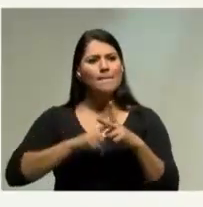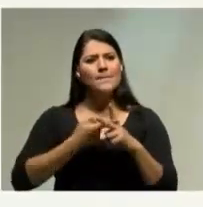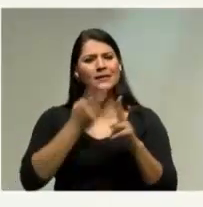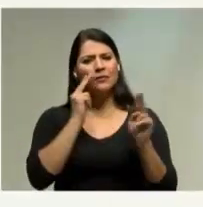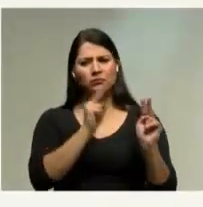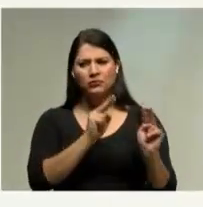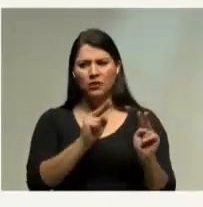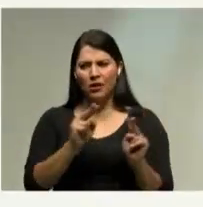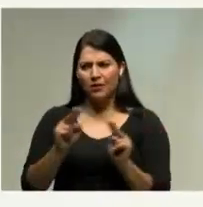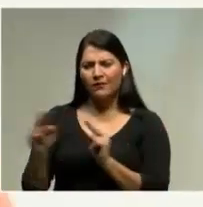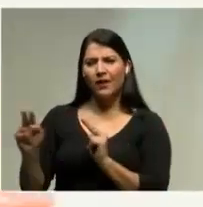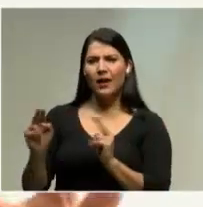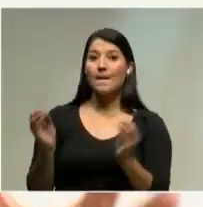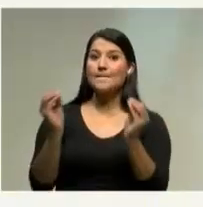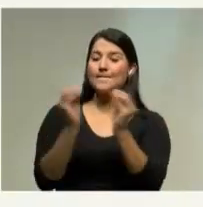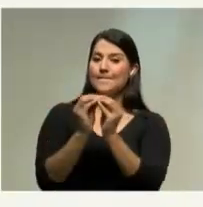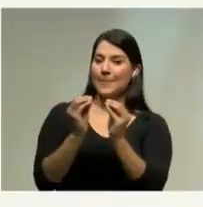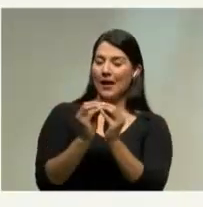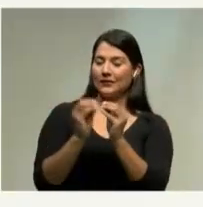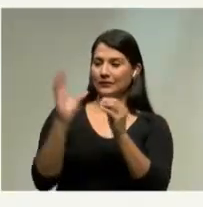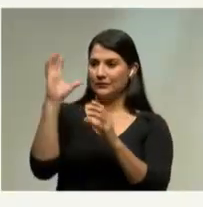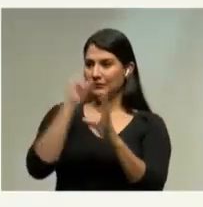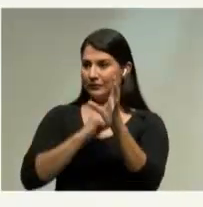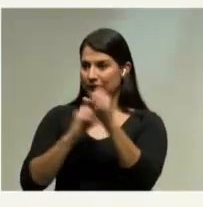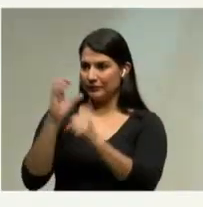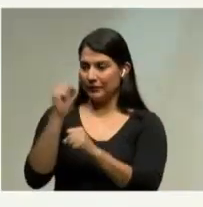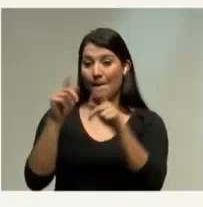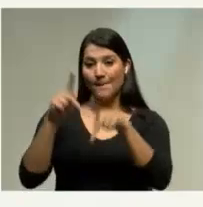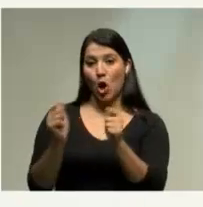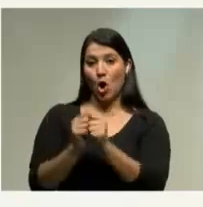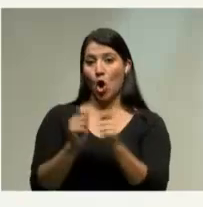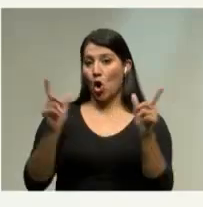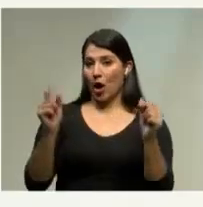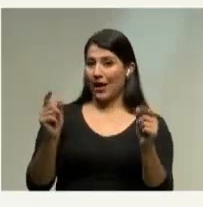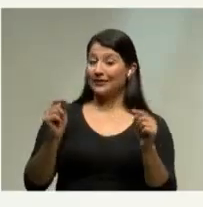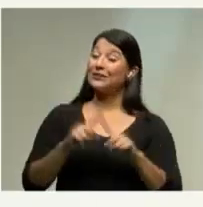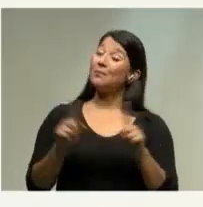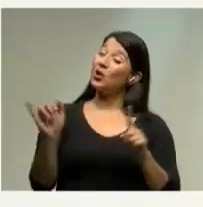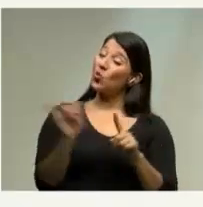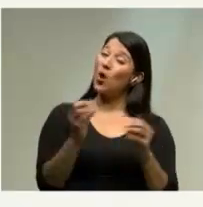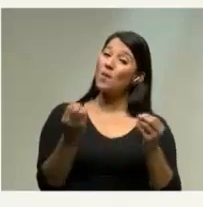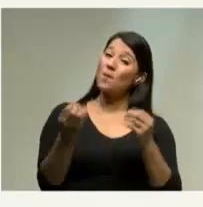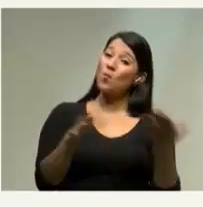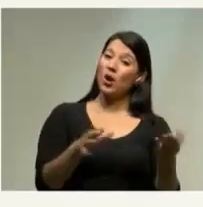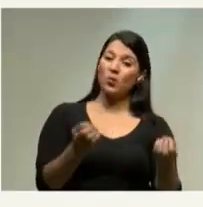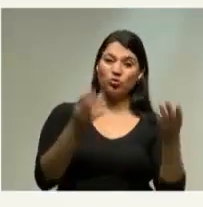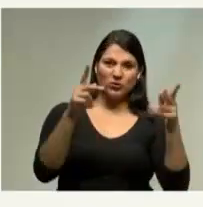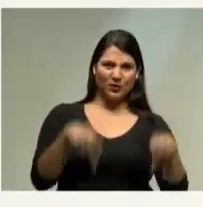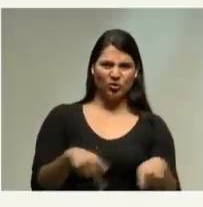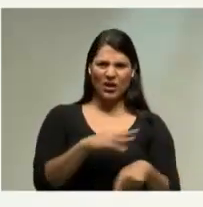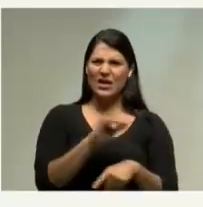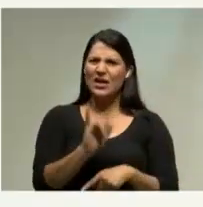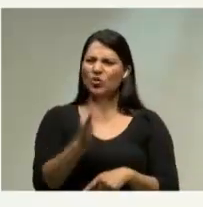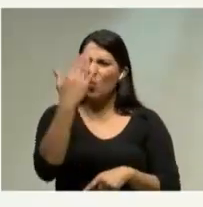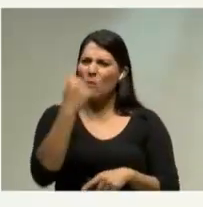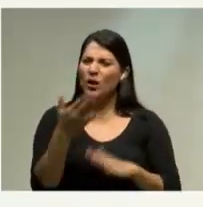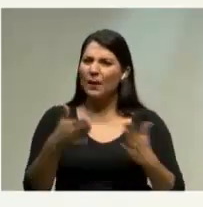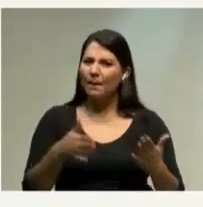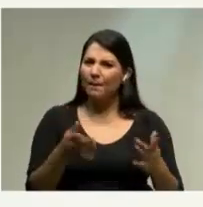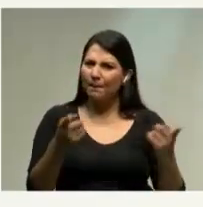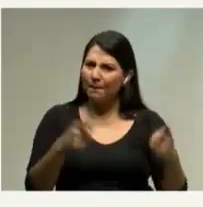un mayor incremento en la detección, pero no así en la mortalidad. Y esto ocurre fundamentalmente porque